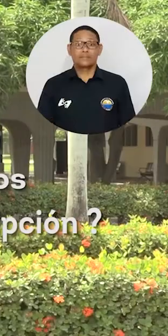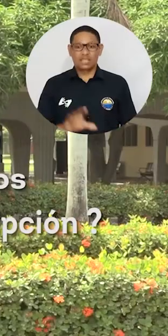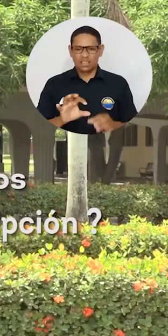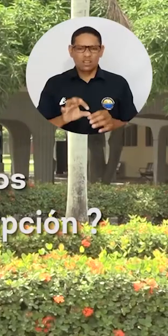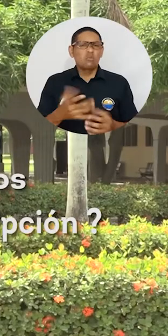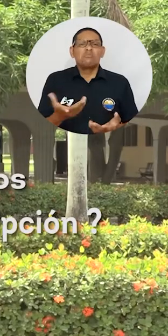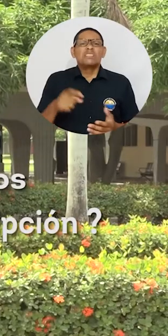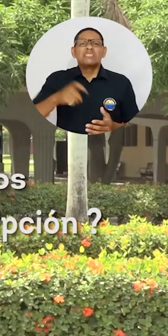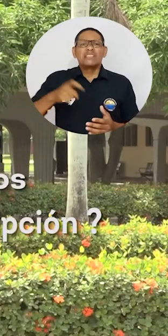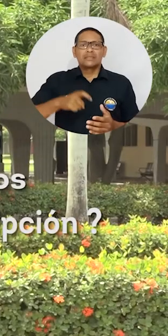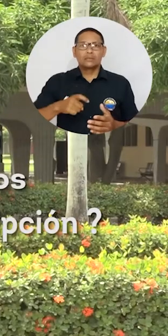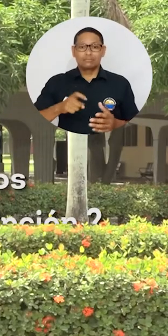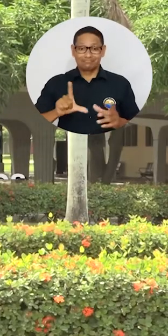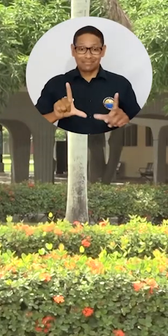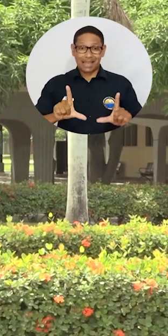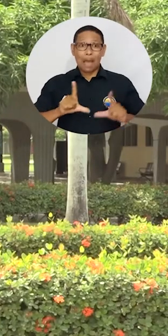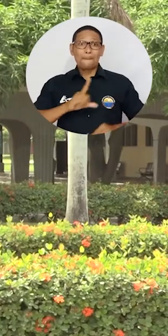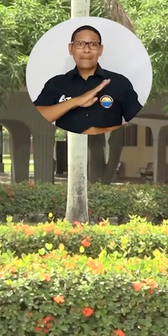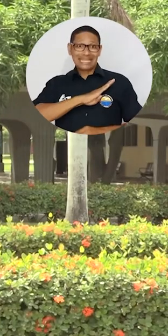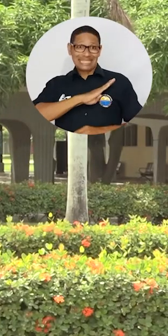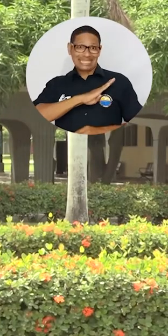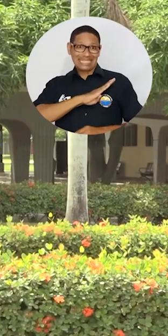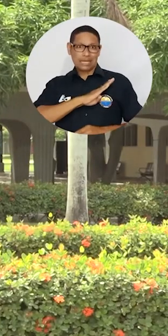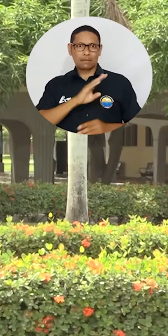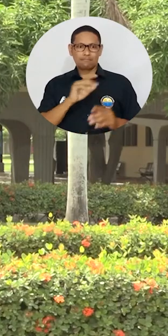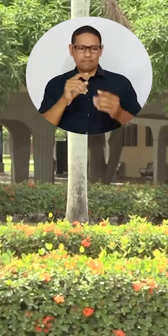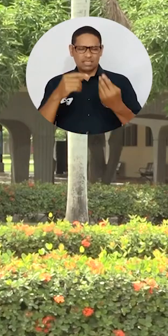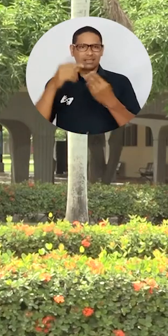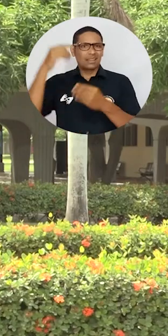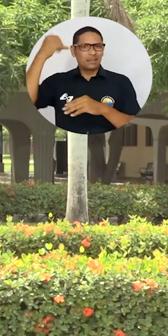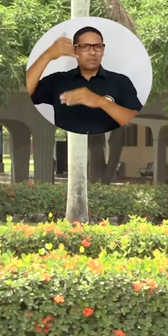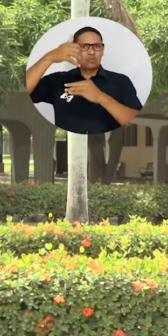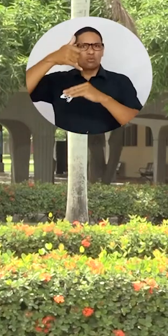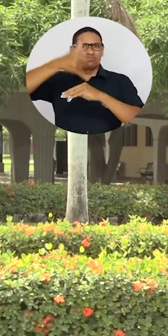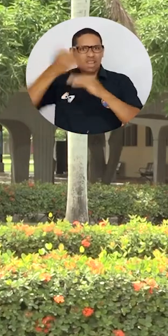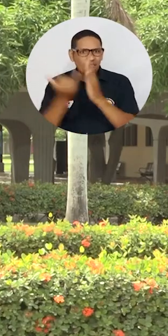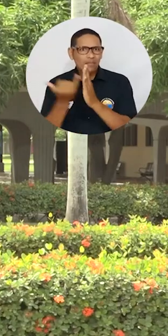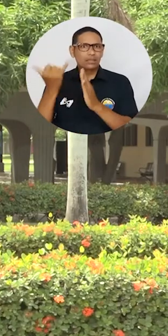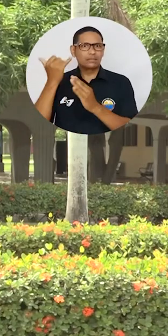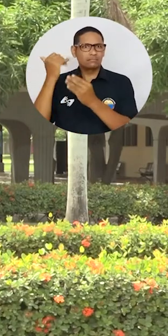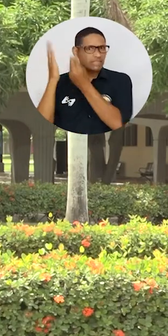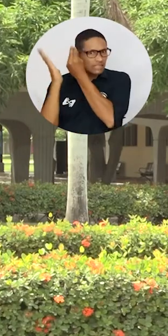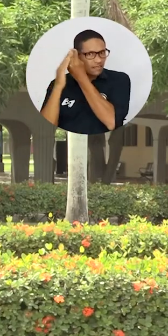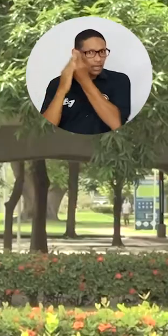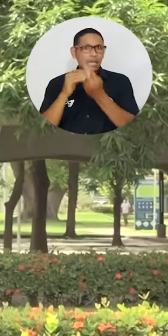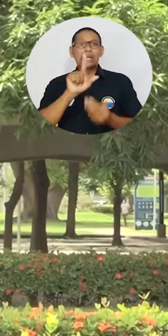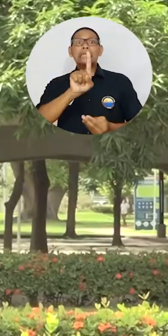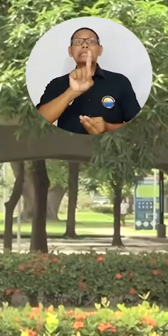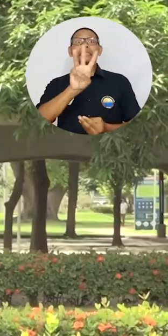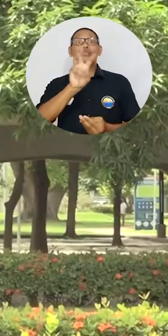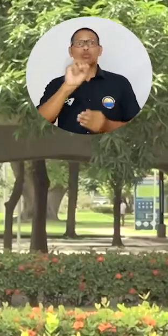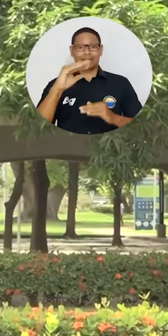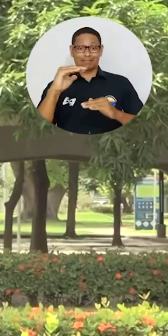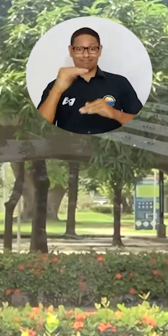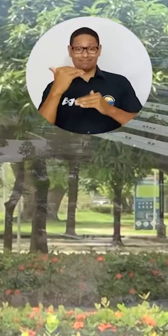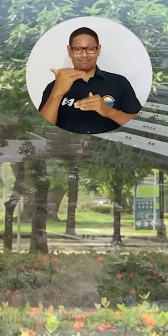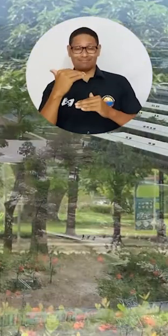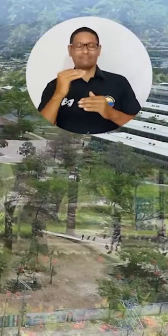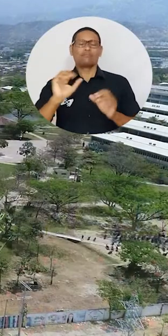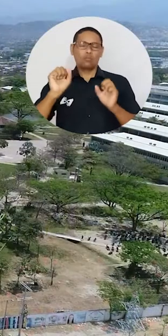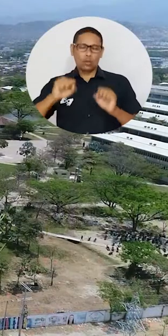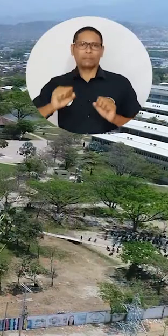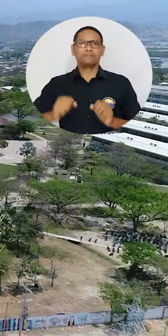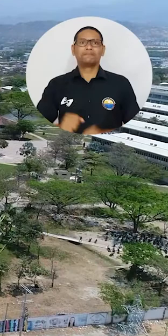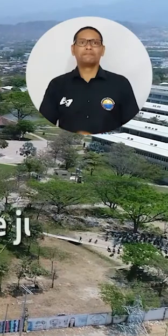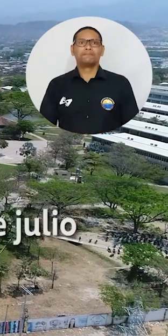Es tener título de bachiller y ostentar un puntaje mínimo de 180 puntos en las pruebas de estado, ITFES o Saber 11 como se llaman